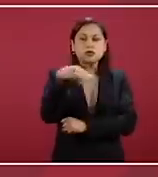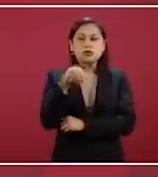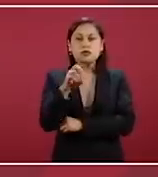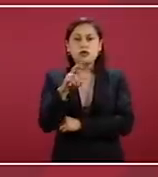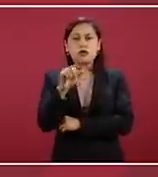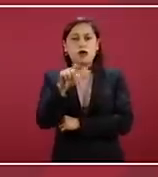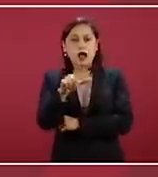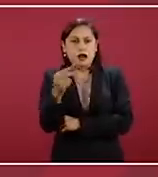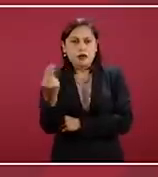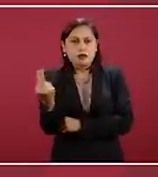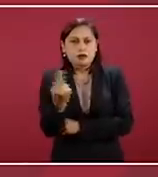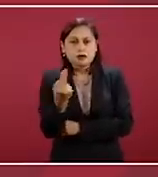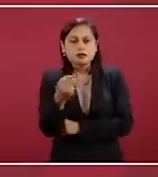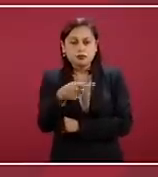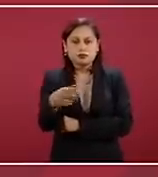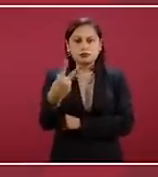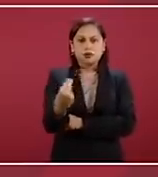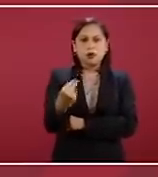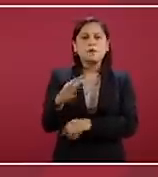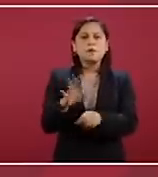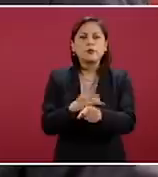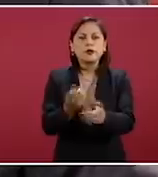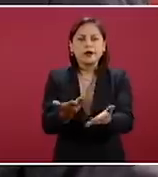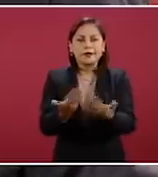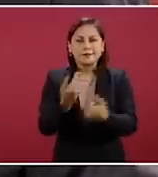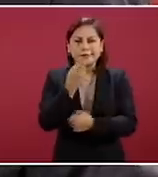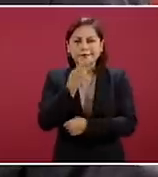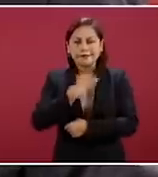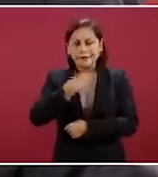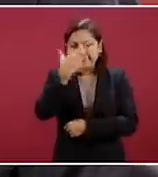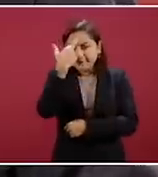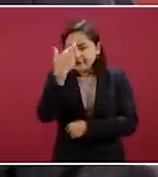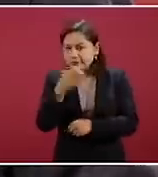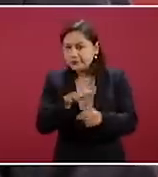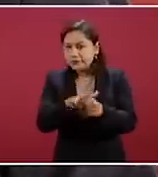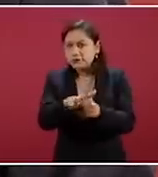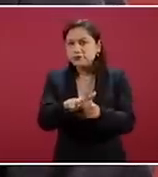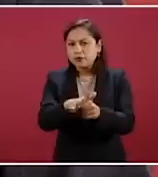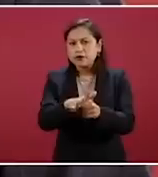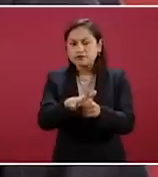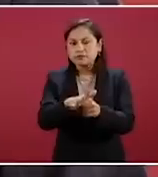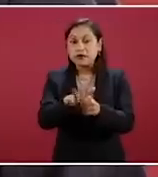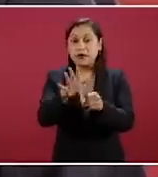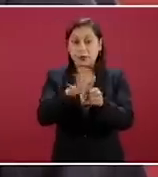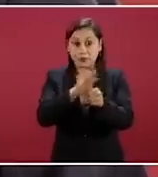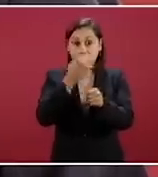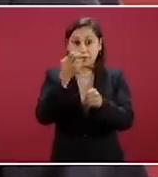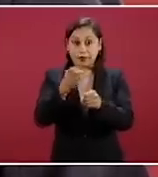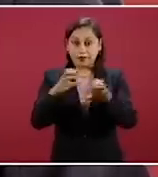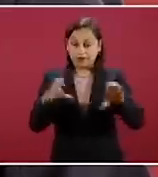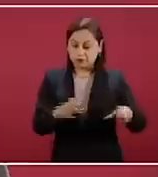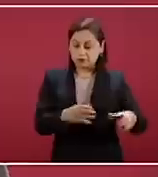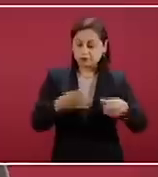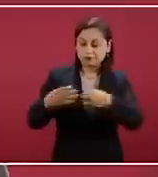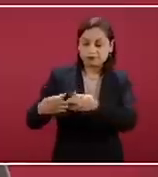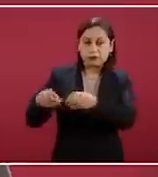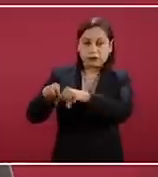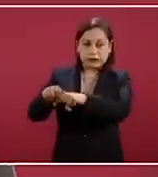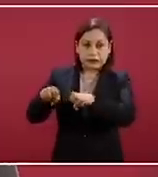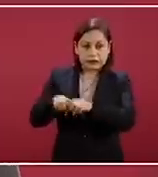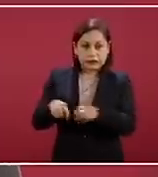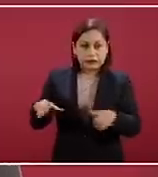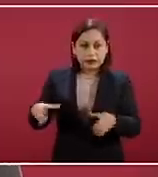Y para eso se está trabajando, hay un equipo que está trabajando y se están